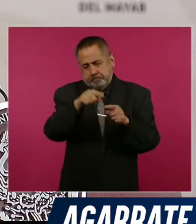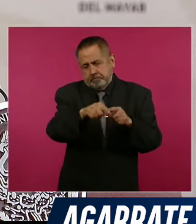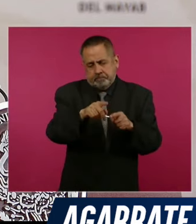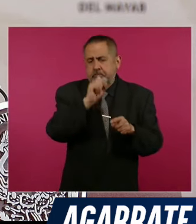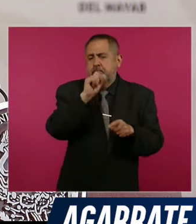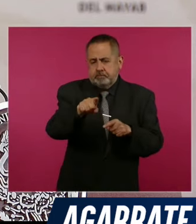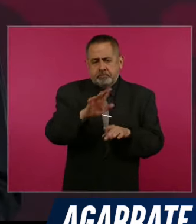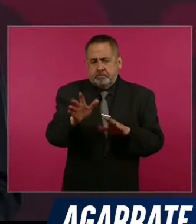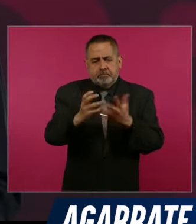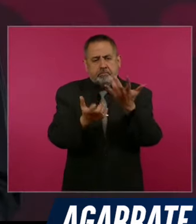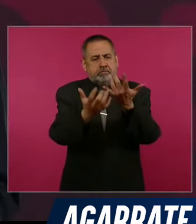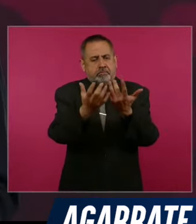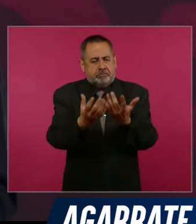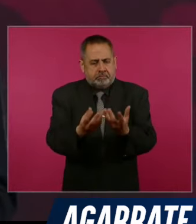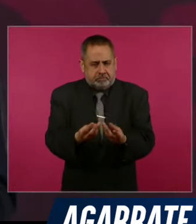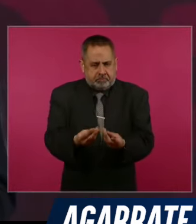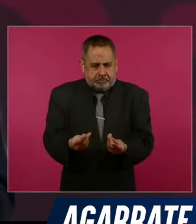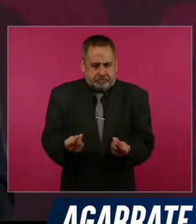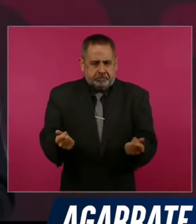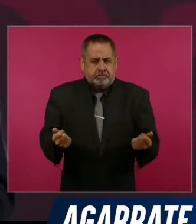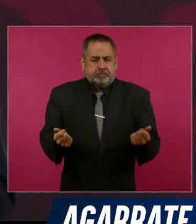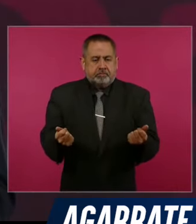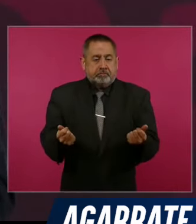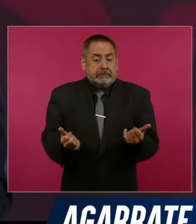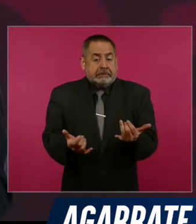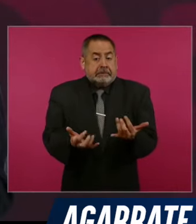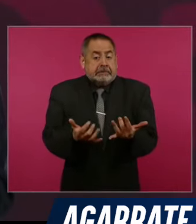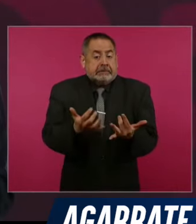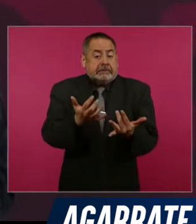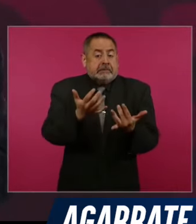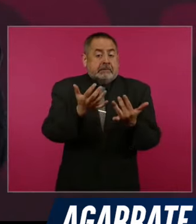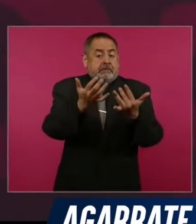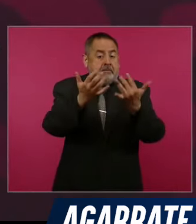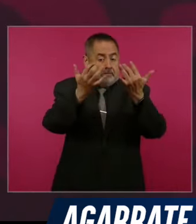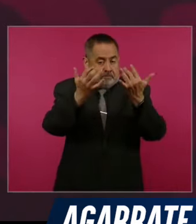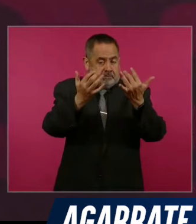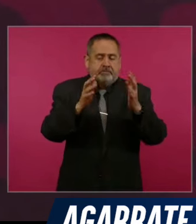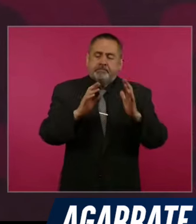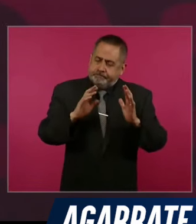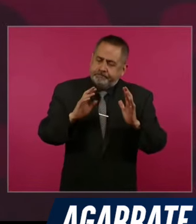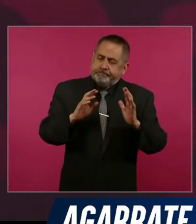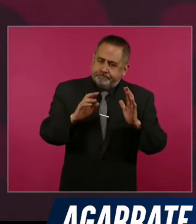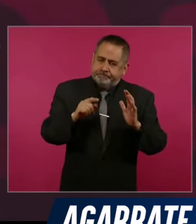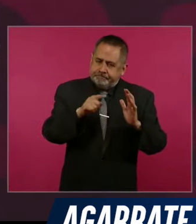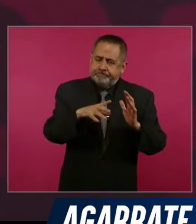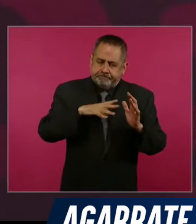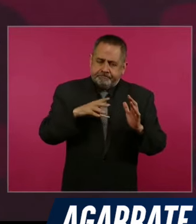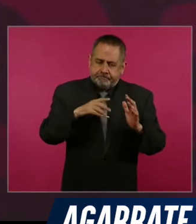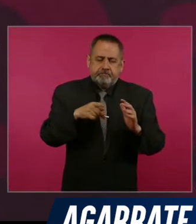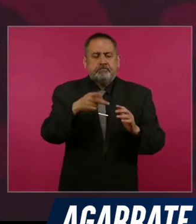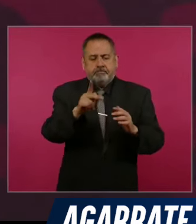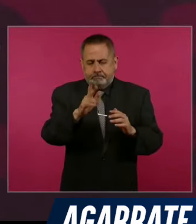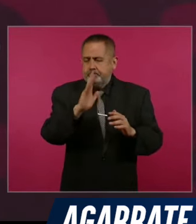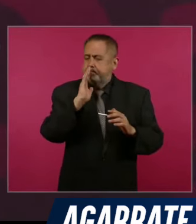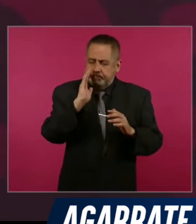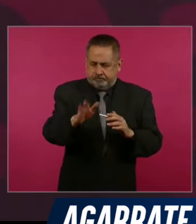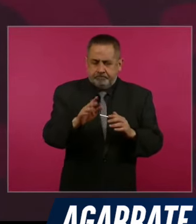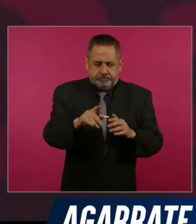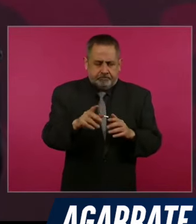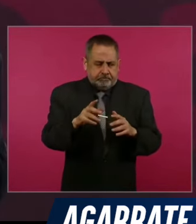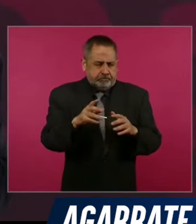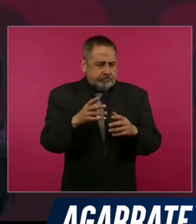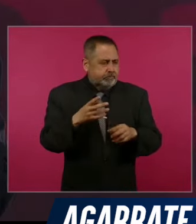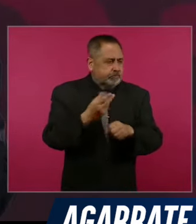México eh aún cuando volvió de nuevo a prenderse el el pasto el